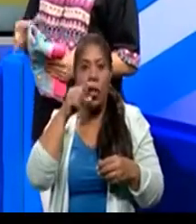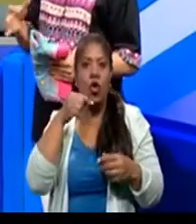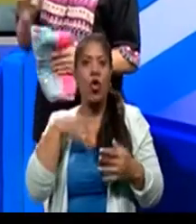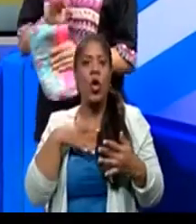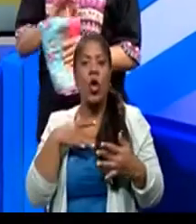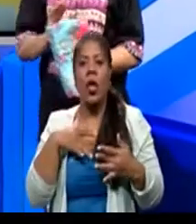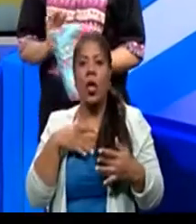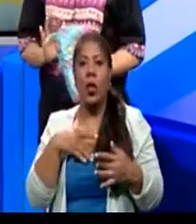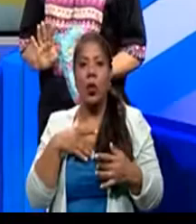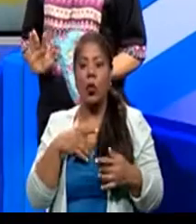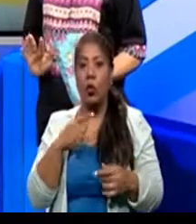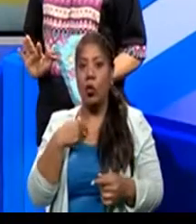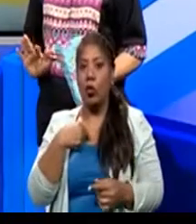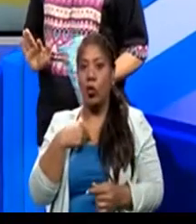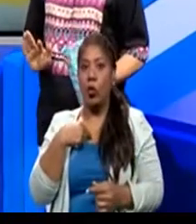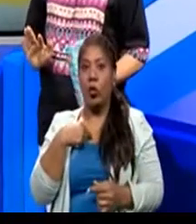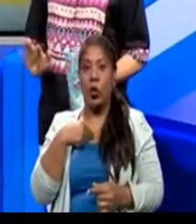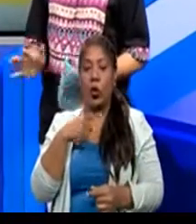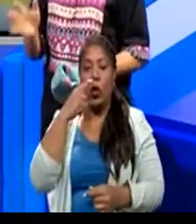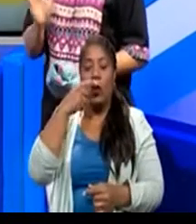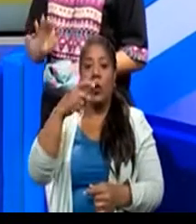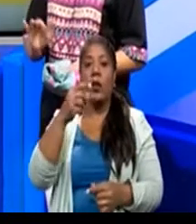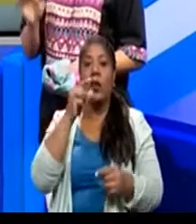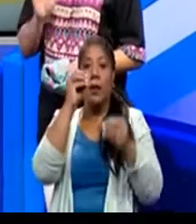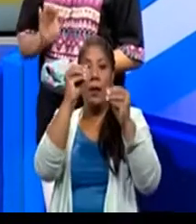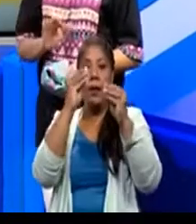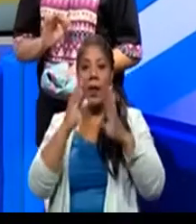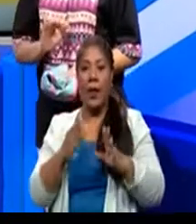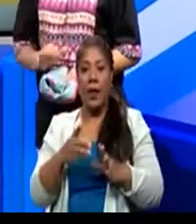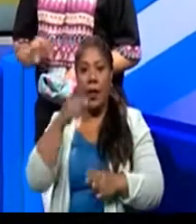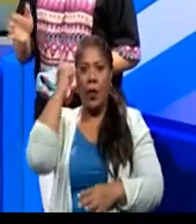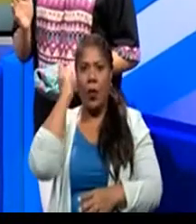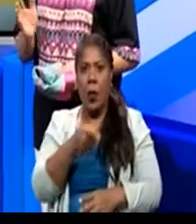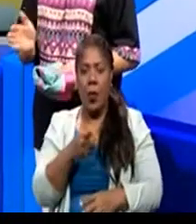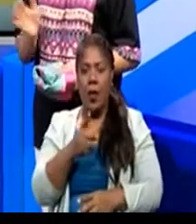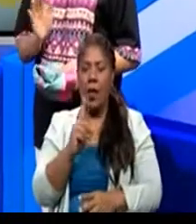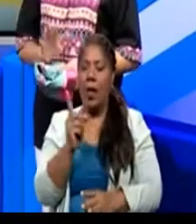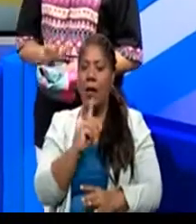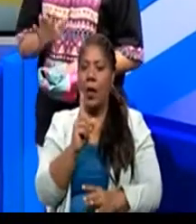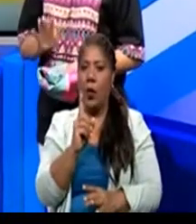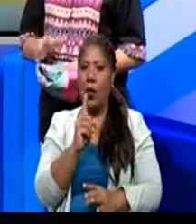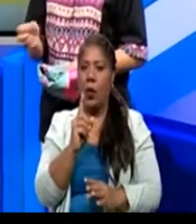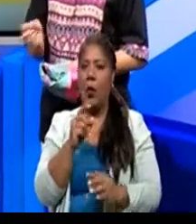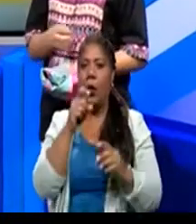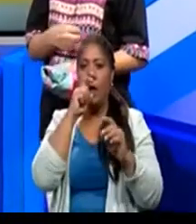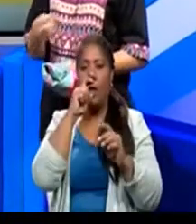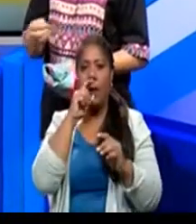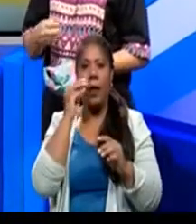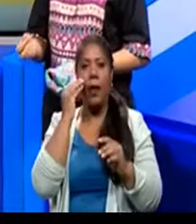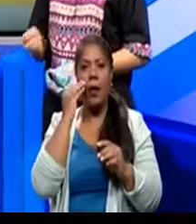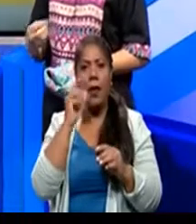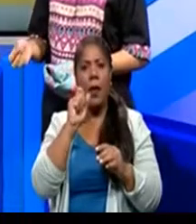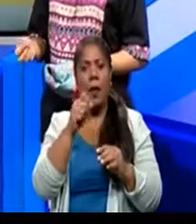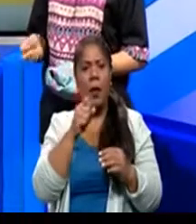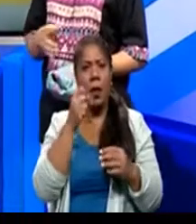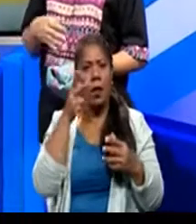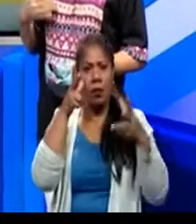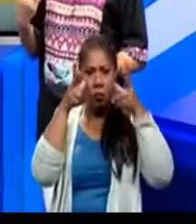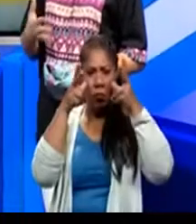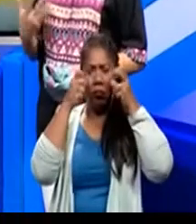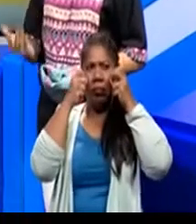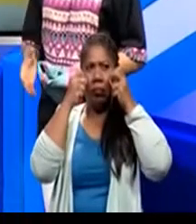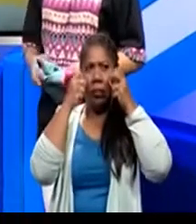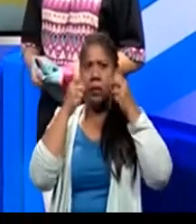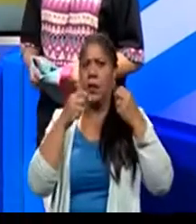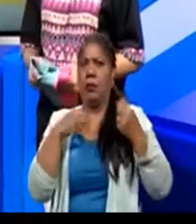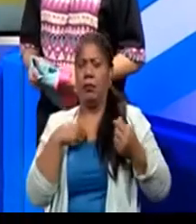exacto, no somos nosotros las que hacemos el diagnóstico, no es el docente, pero no lo obligue y sencillamente pues vaya anotando